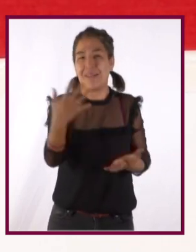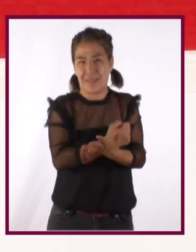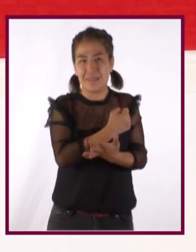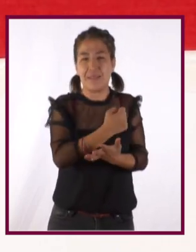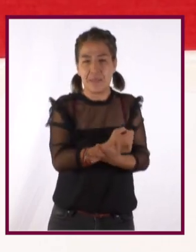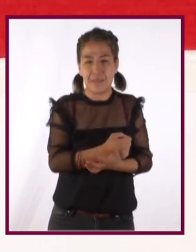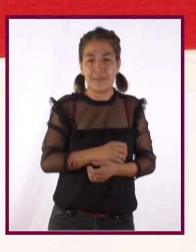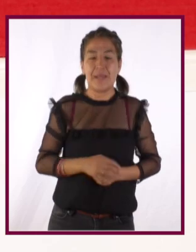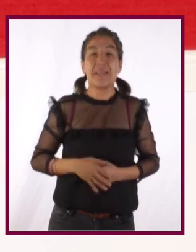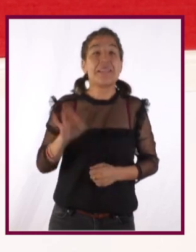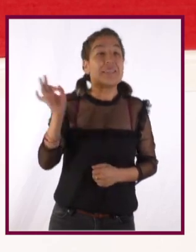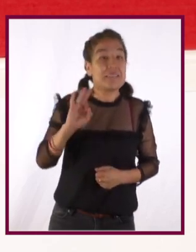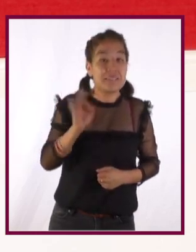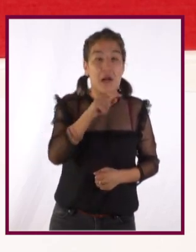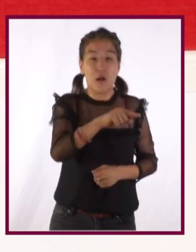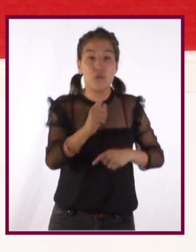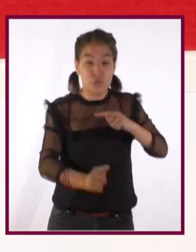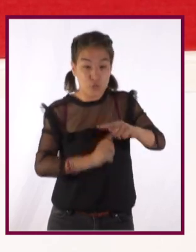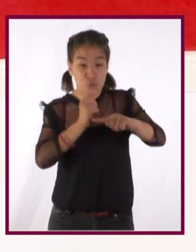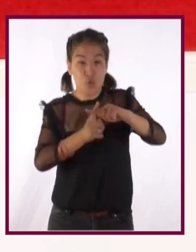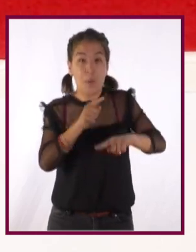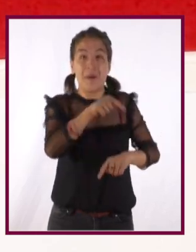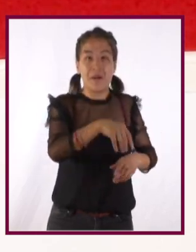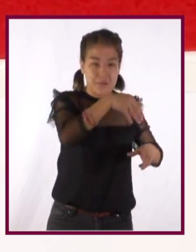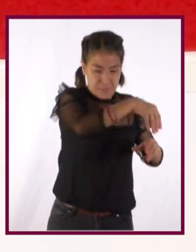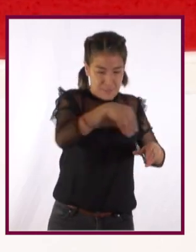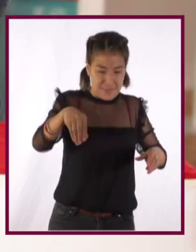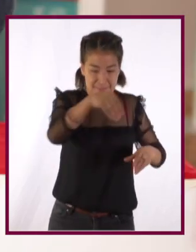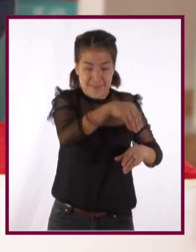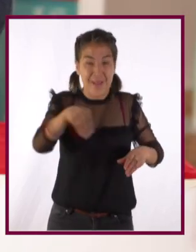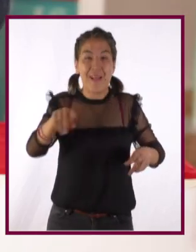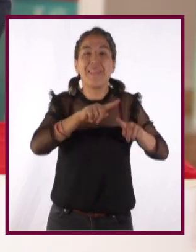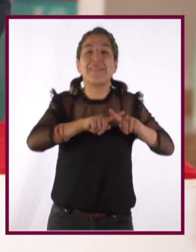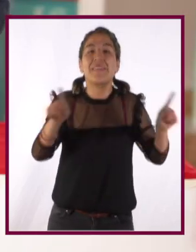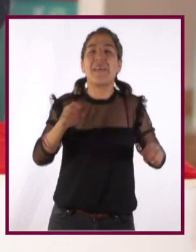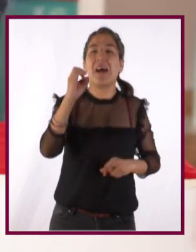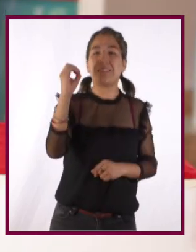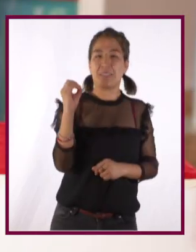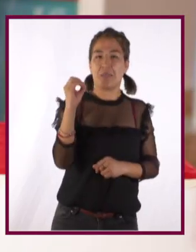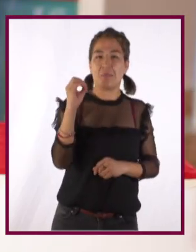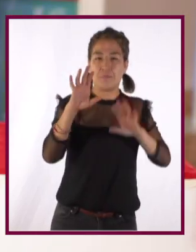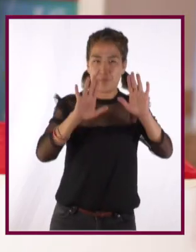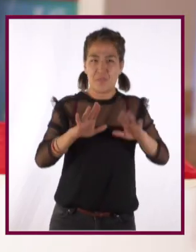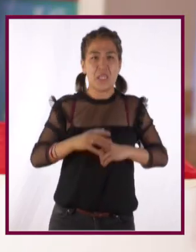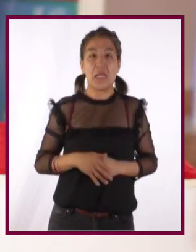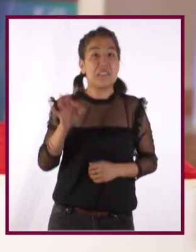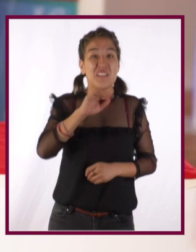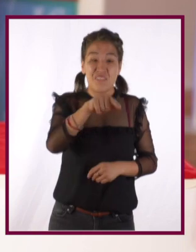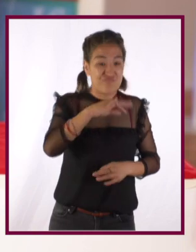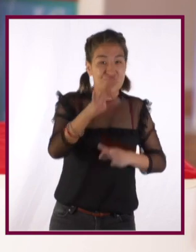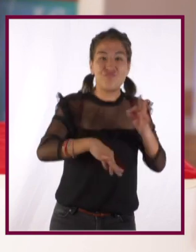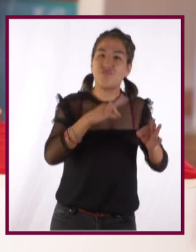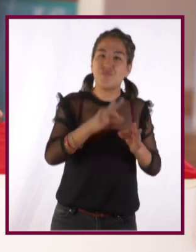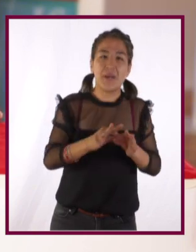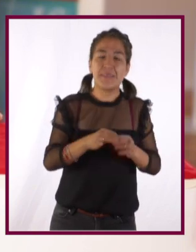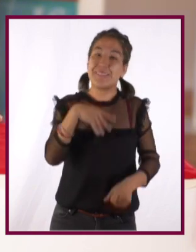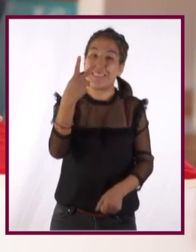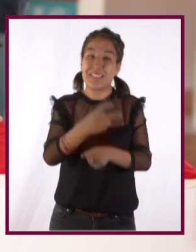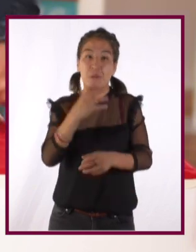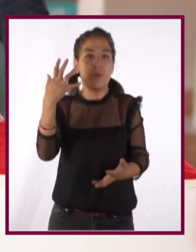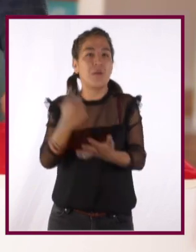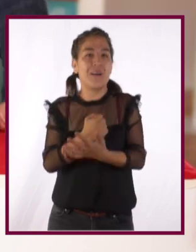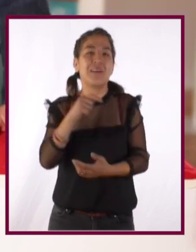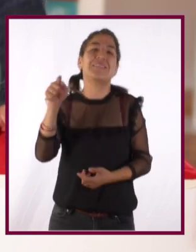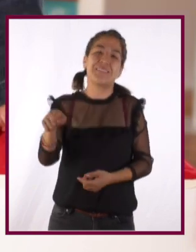estrategia ganadora si y solo si la suma del tamaño de las filas es diferente a 0. Si esto no se cumple, entonces